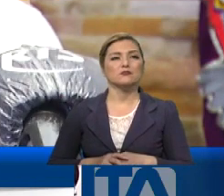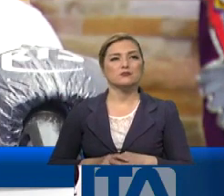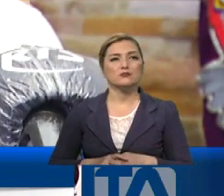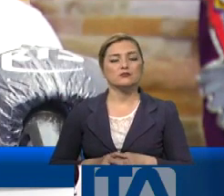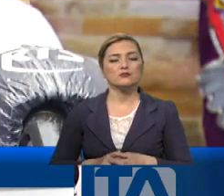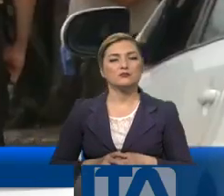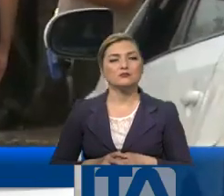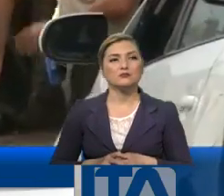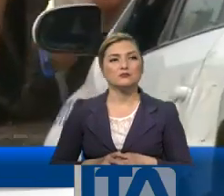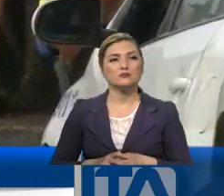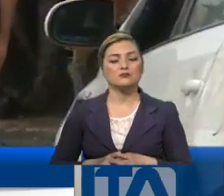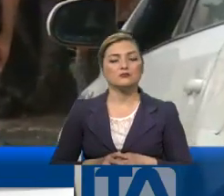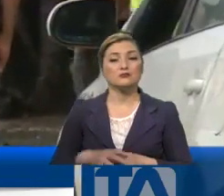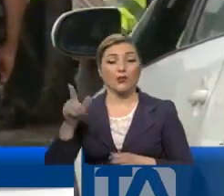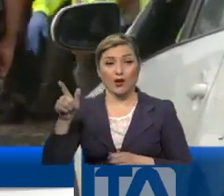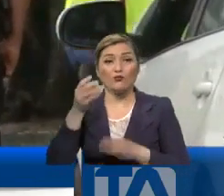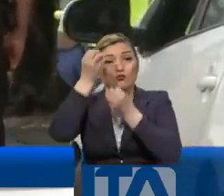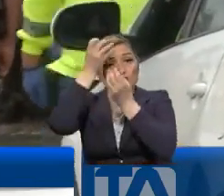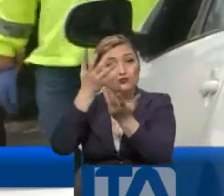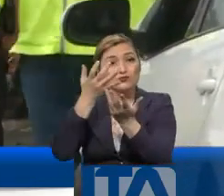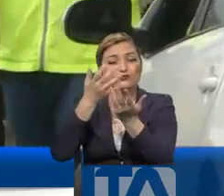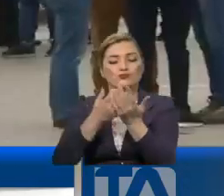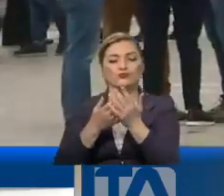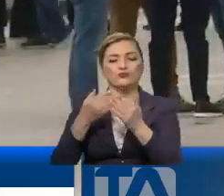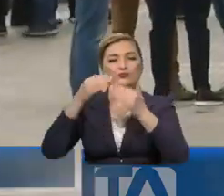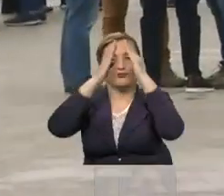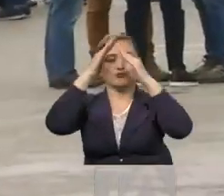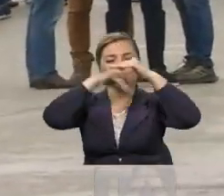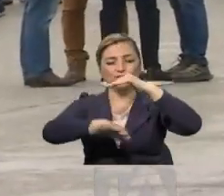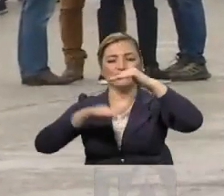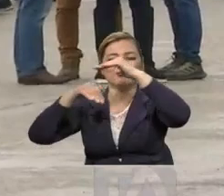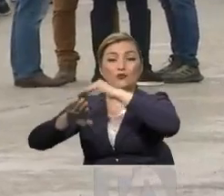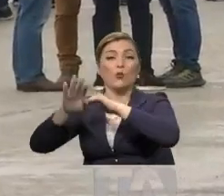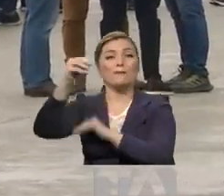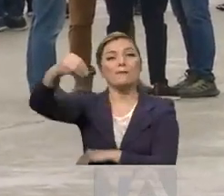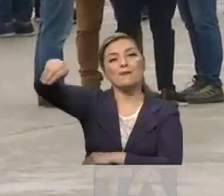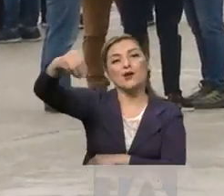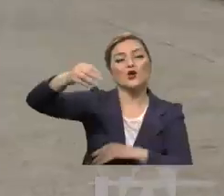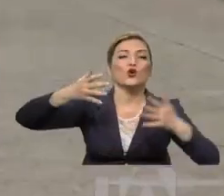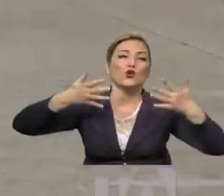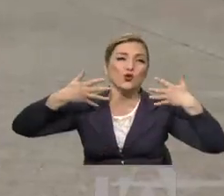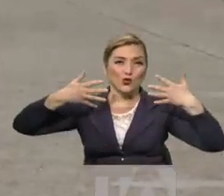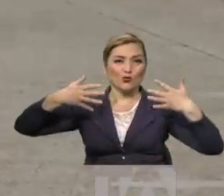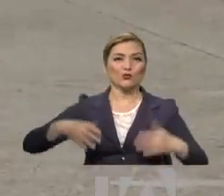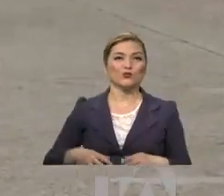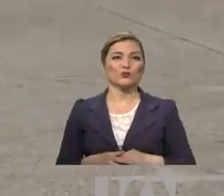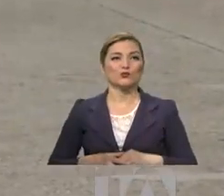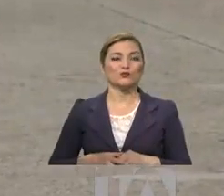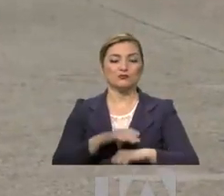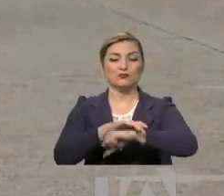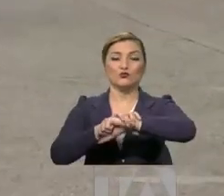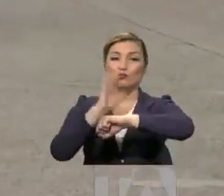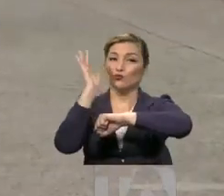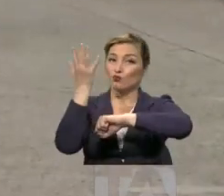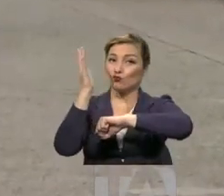las investigaciones. Pazmiño informó que se realizaron varios allanamientos durante este miércoles en Guayaquil. Hasta el momento no hay